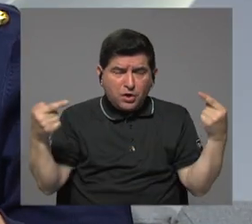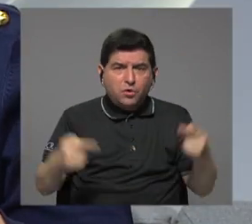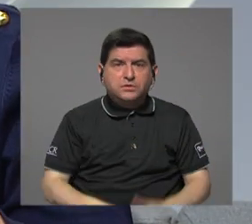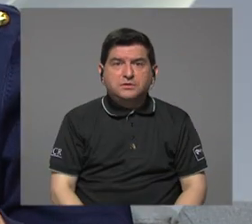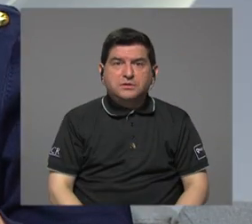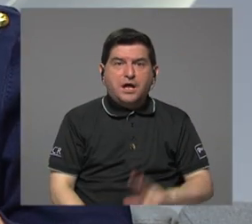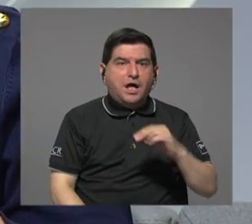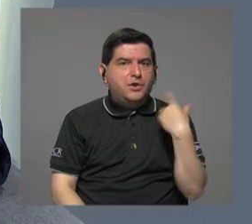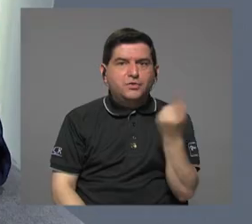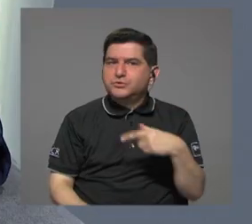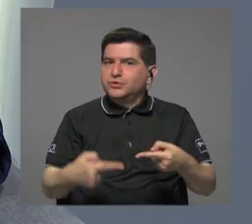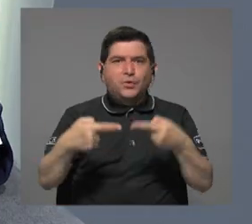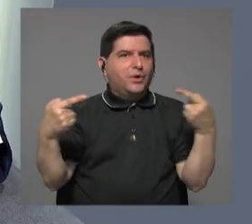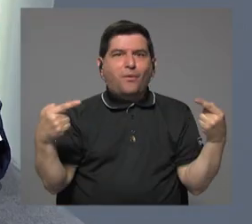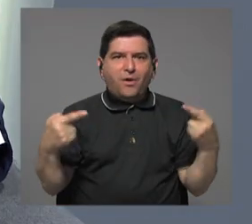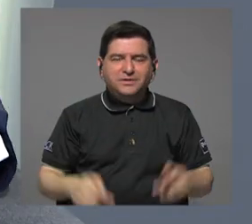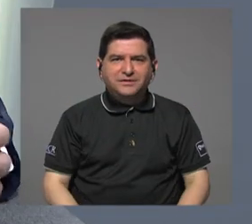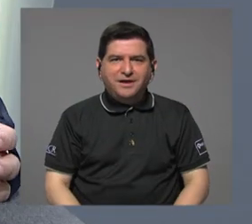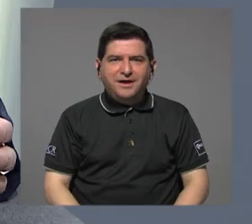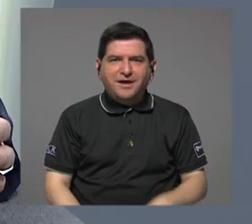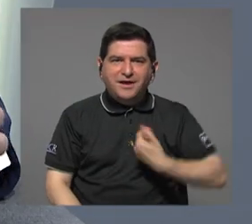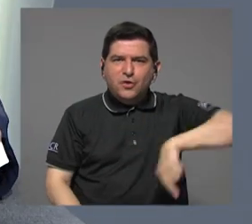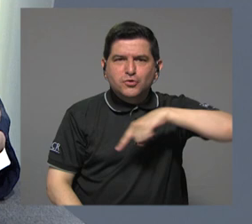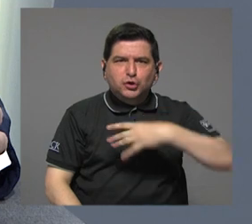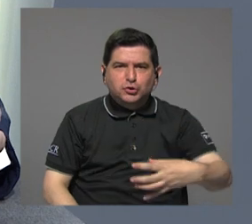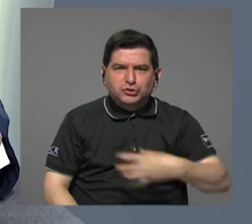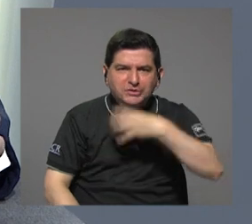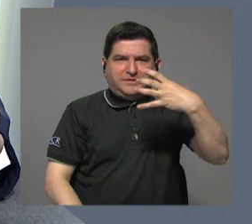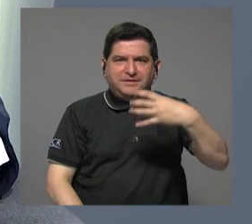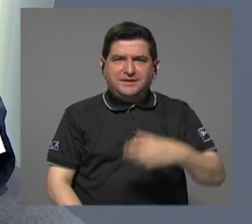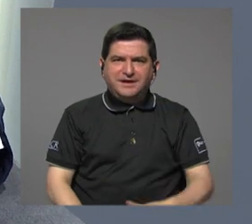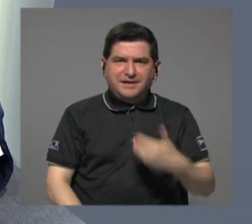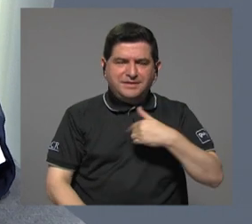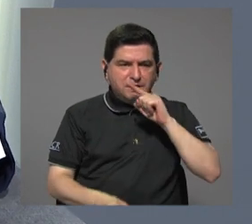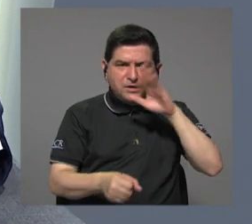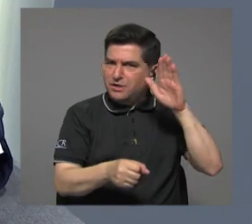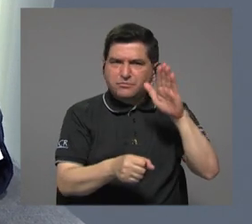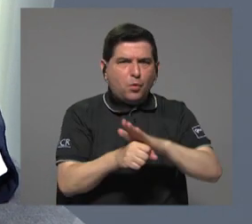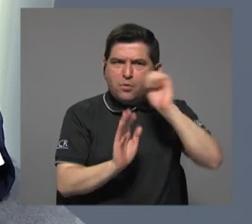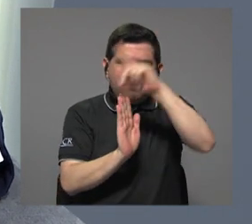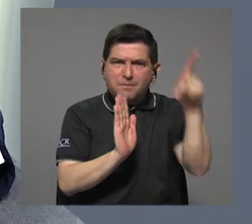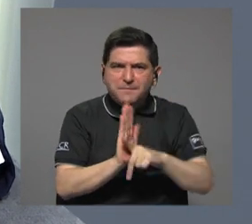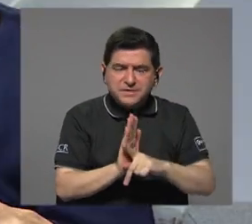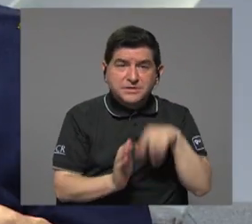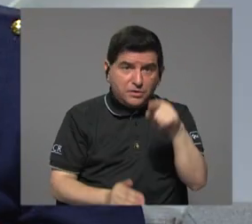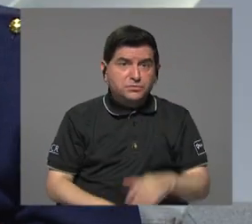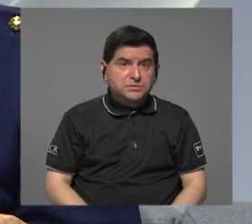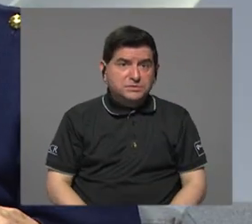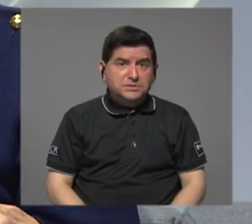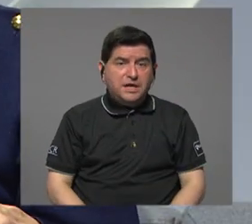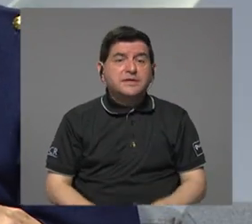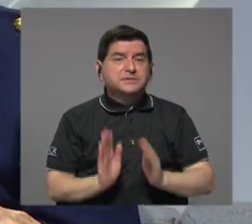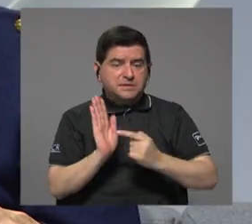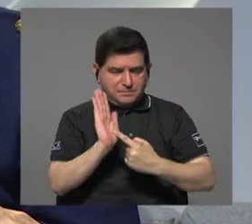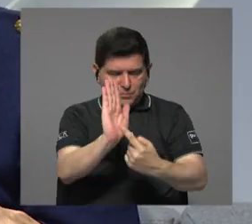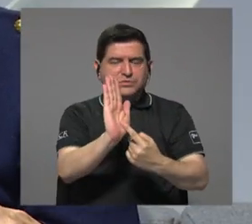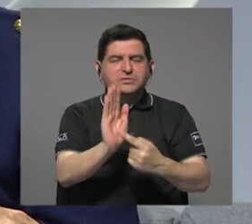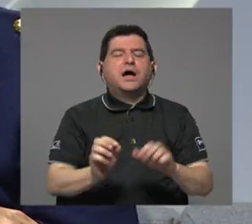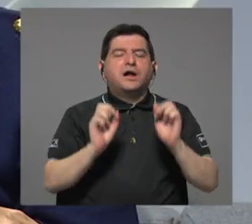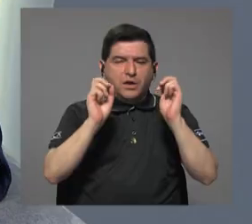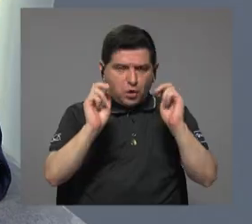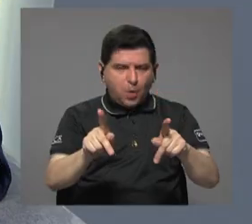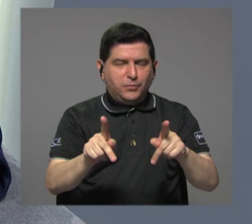solamente el orden en contra vamos a estarlo vamos a verlo porque tienen constitucionalidad sabían ya nos estamos presentando nosotros la